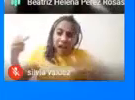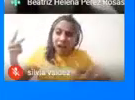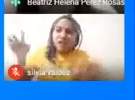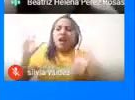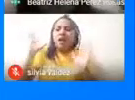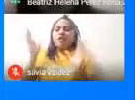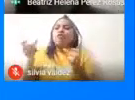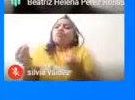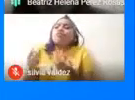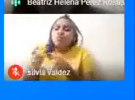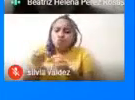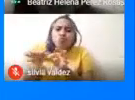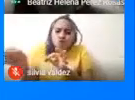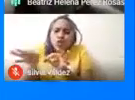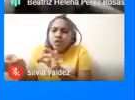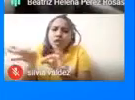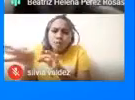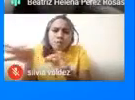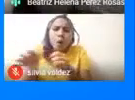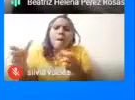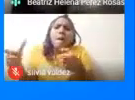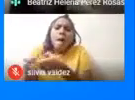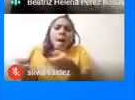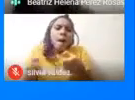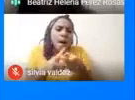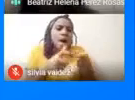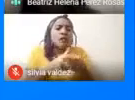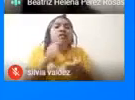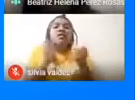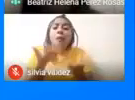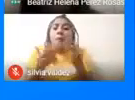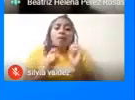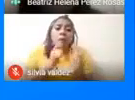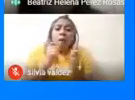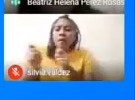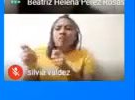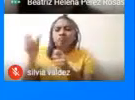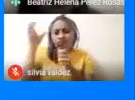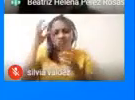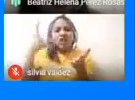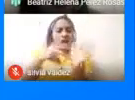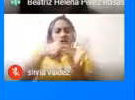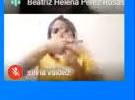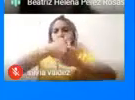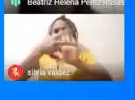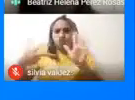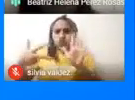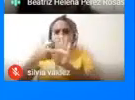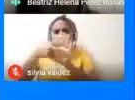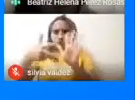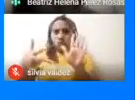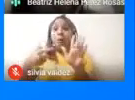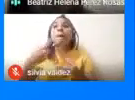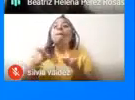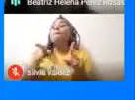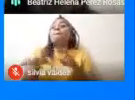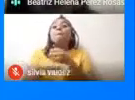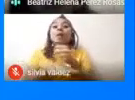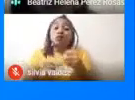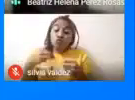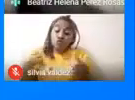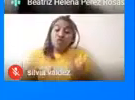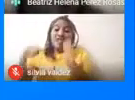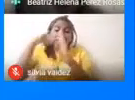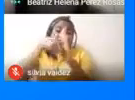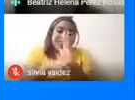más pequeños, y eso se va definiendo de acuerdo con la Constitución Política Nacional, pero básicamente no quisiera ahondar en